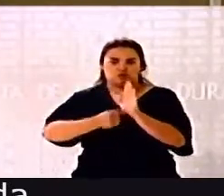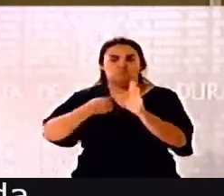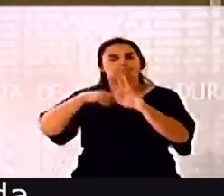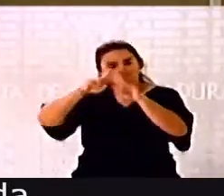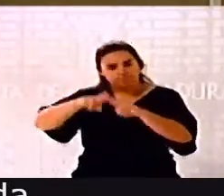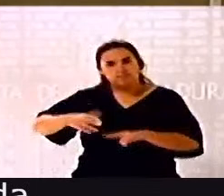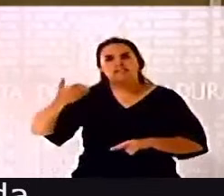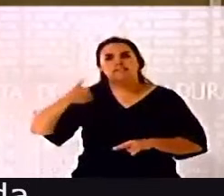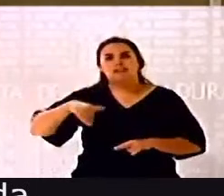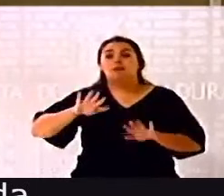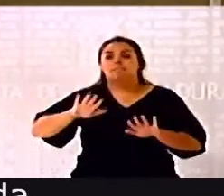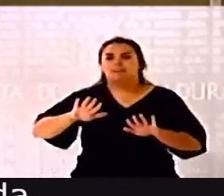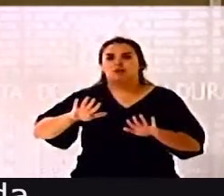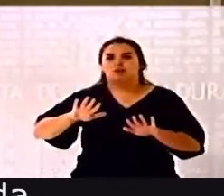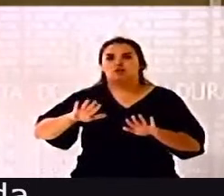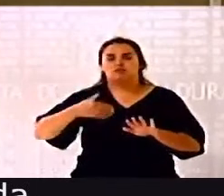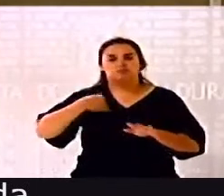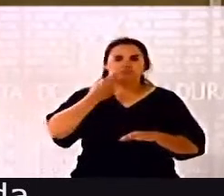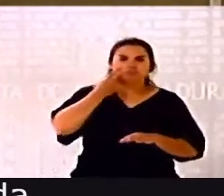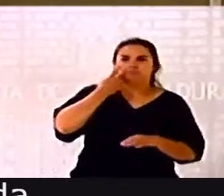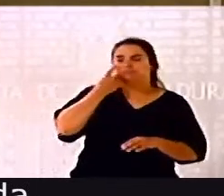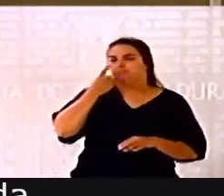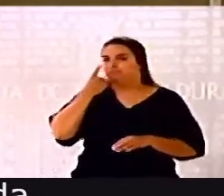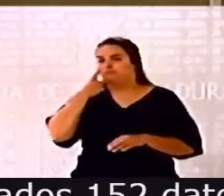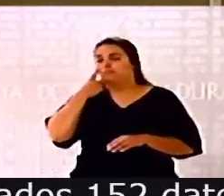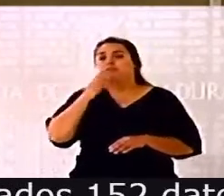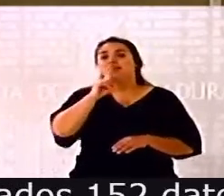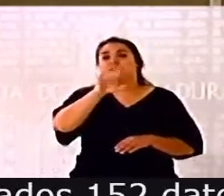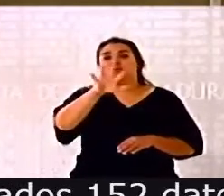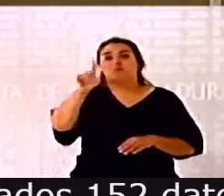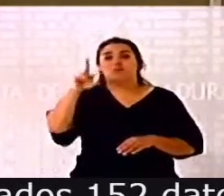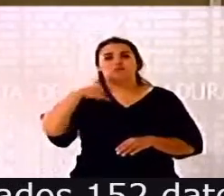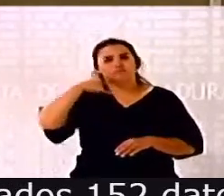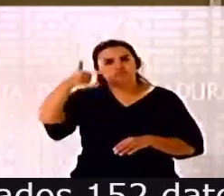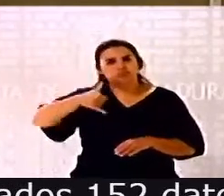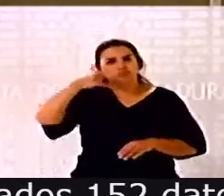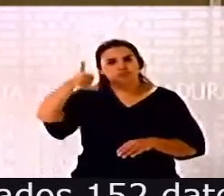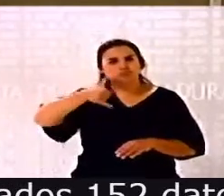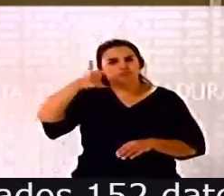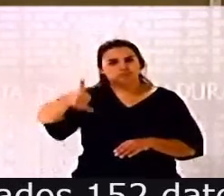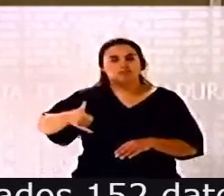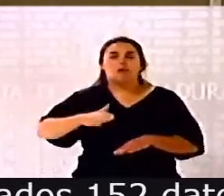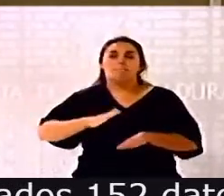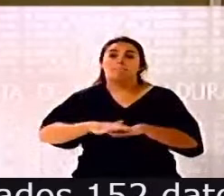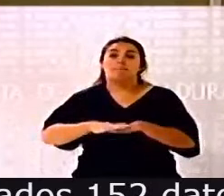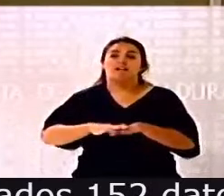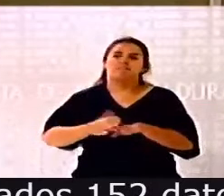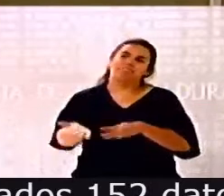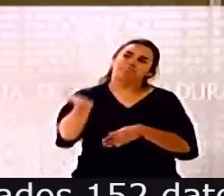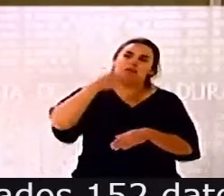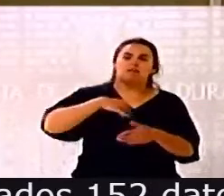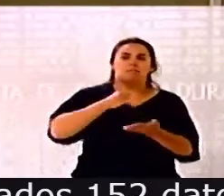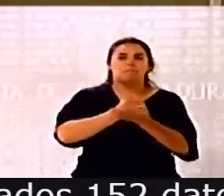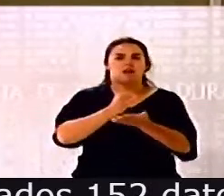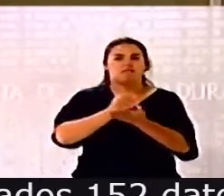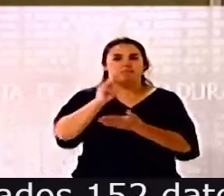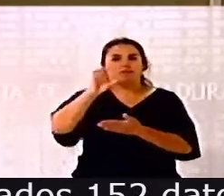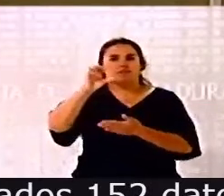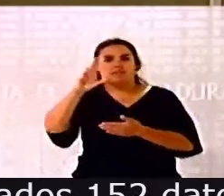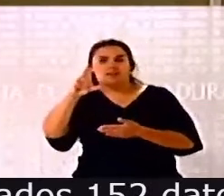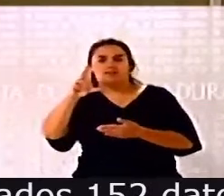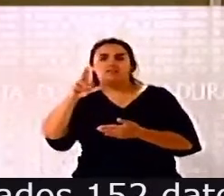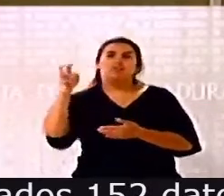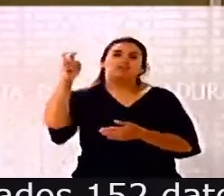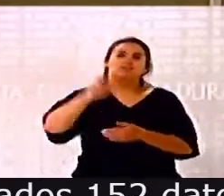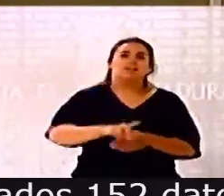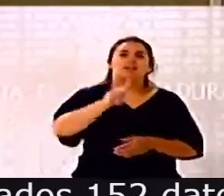respuesta ha sido muy importante. De los 151 llamadas que hemos realizado para que se realizasen las PCR, han acudido